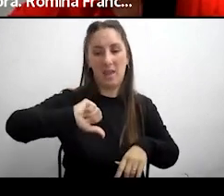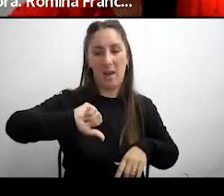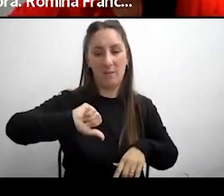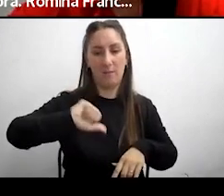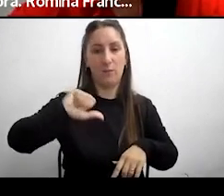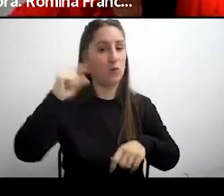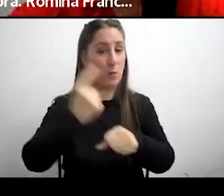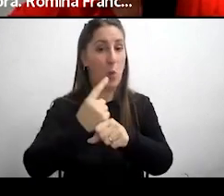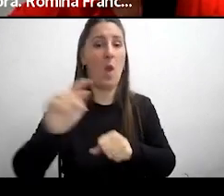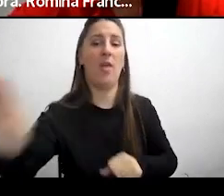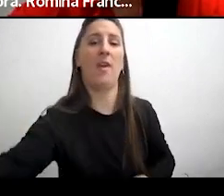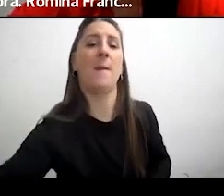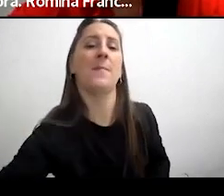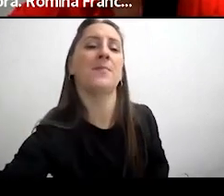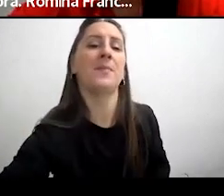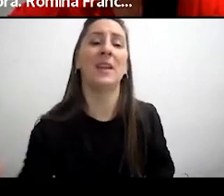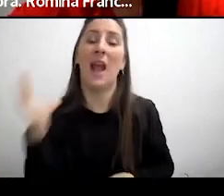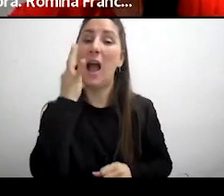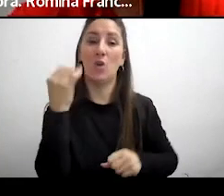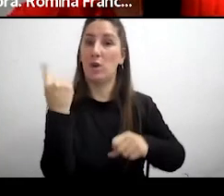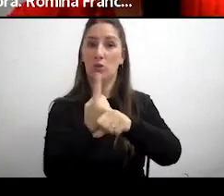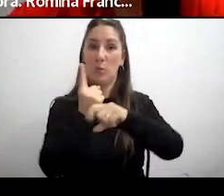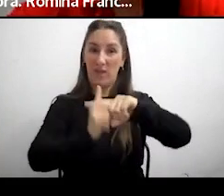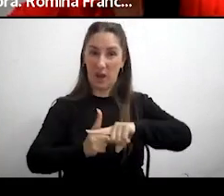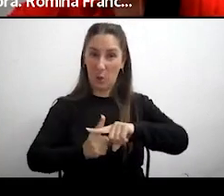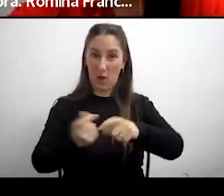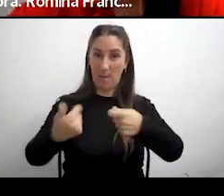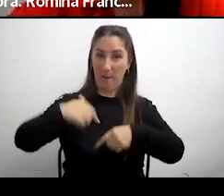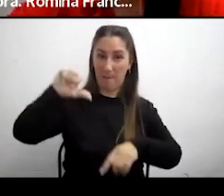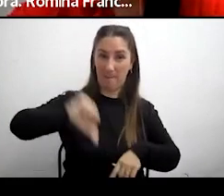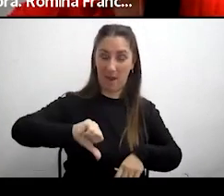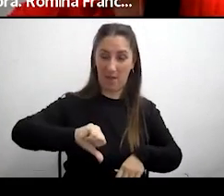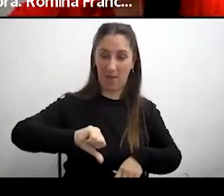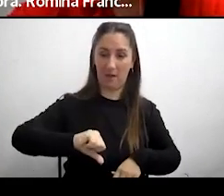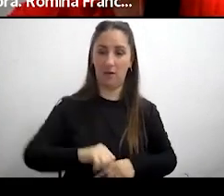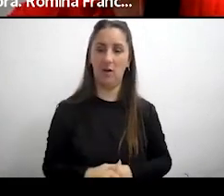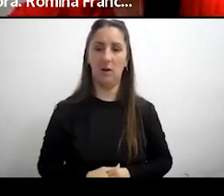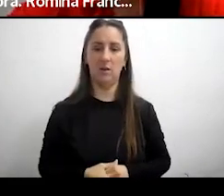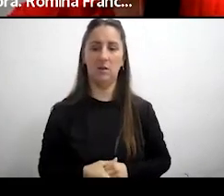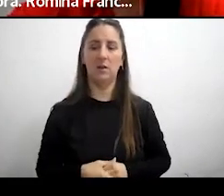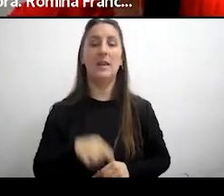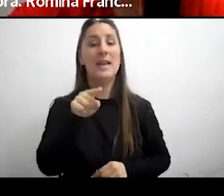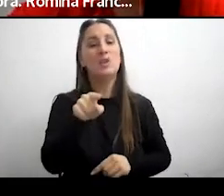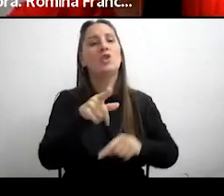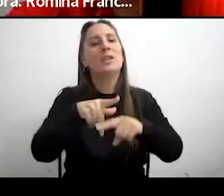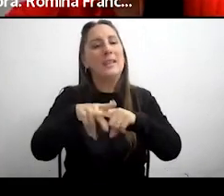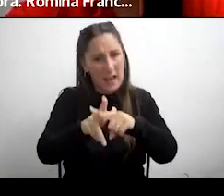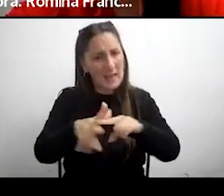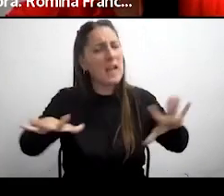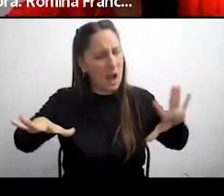algo que no sea computable me genere una pérdida. Aquí, digamos, la técnica es